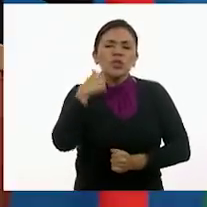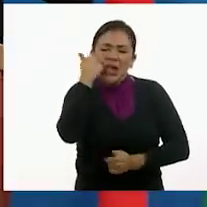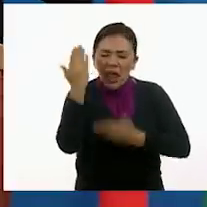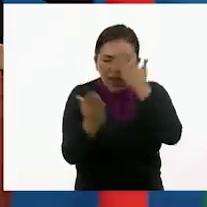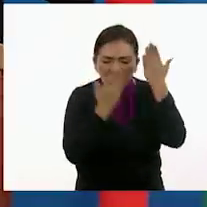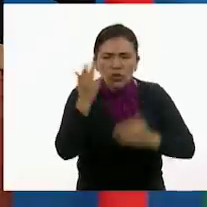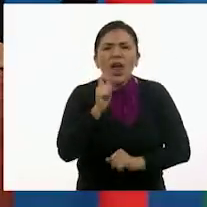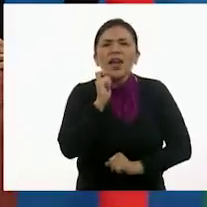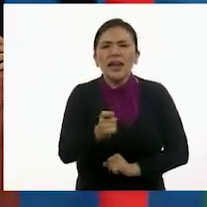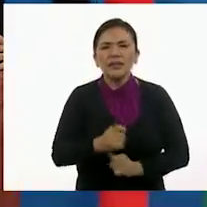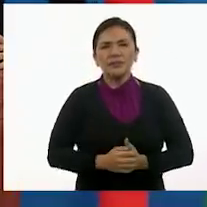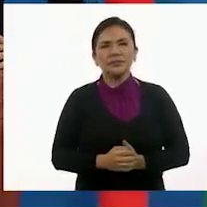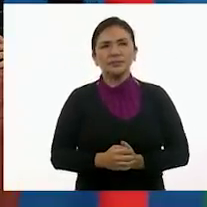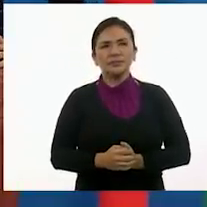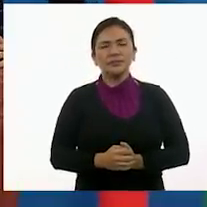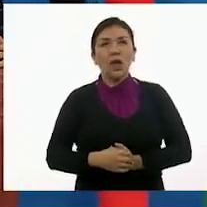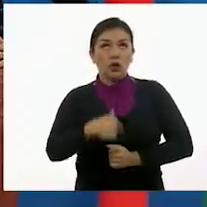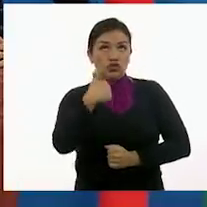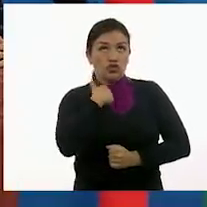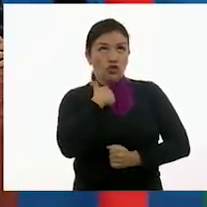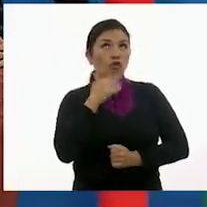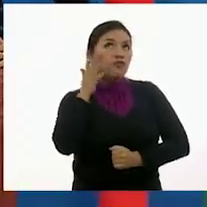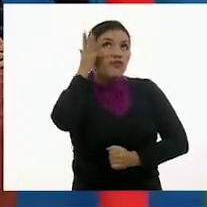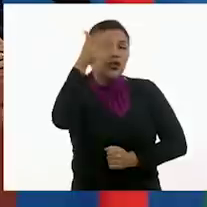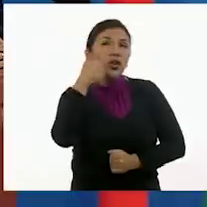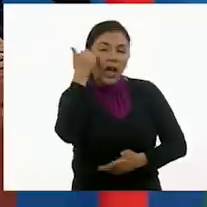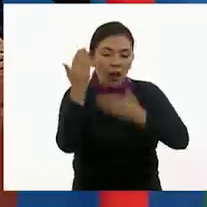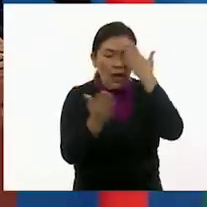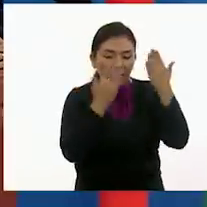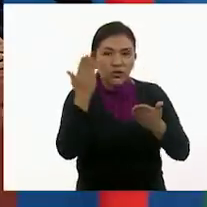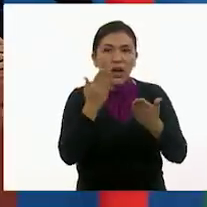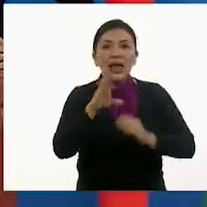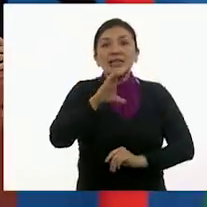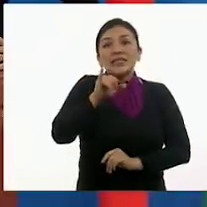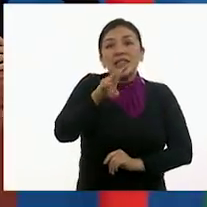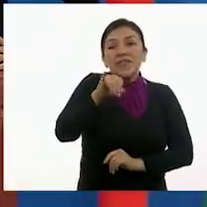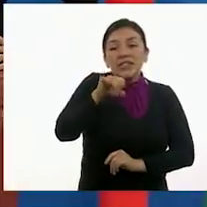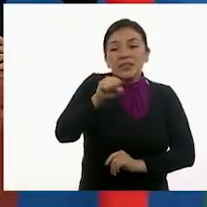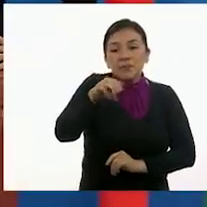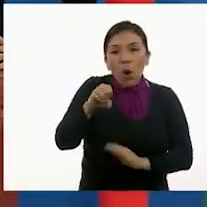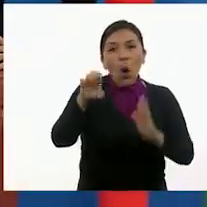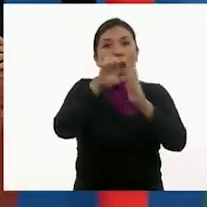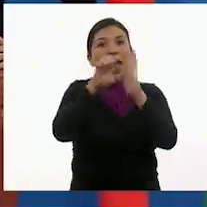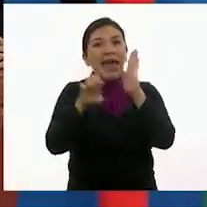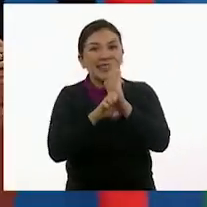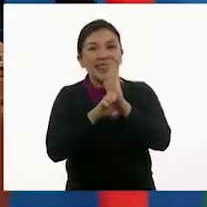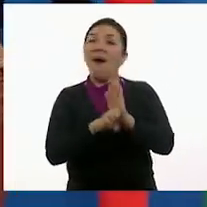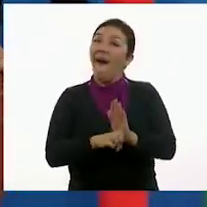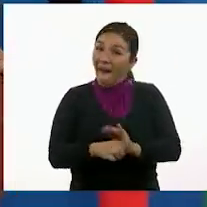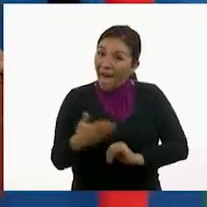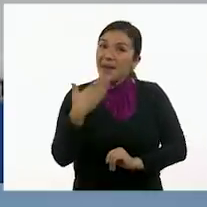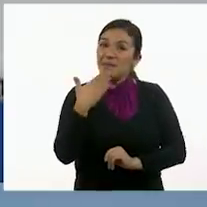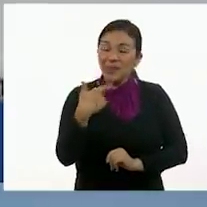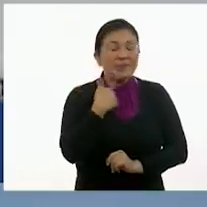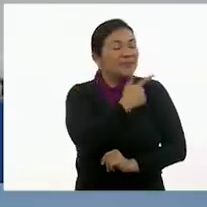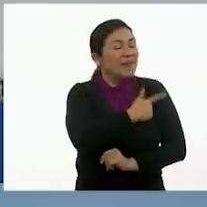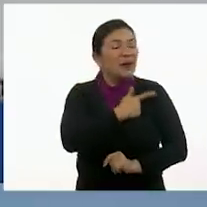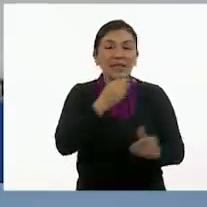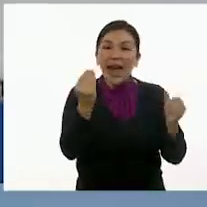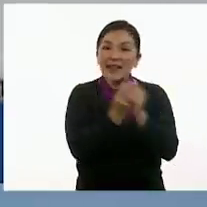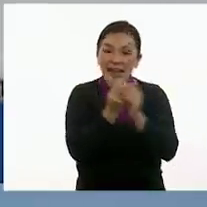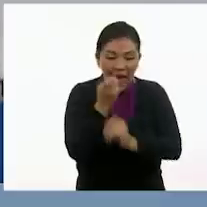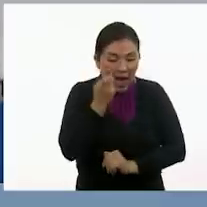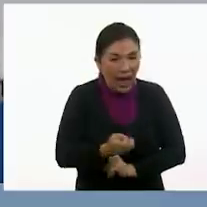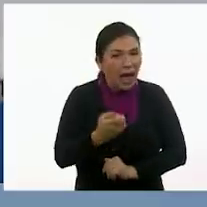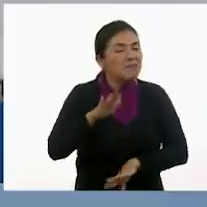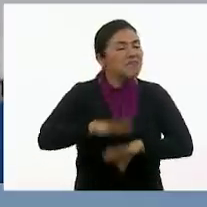estudiar? Yo quiero estudiar formación cívica y ética. Muy Me bien. Me encanta la clase. ¿Es tu